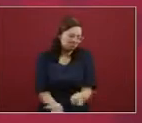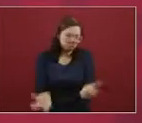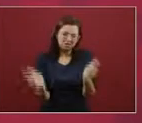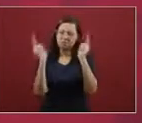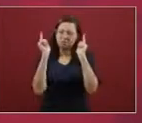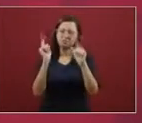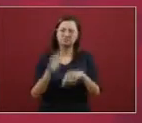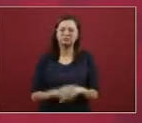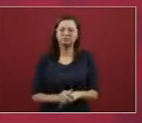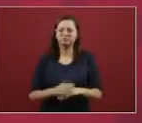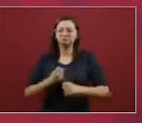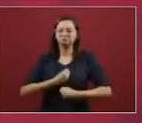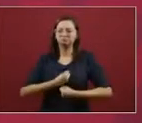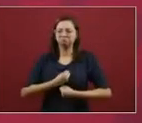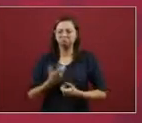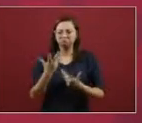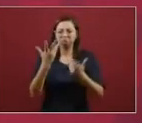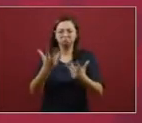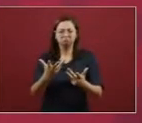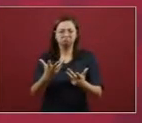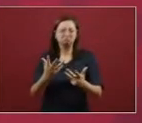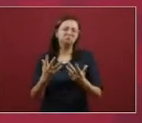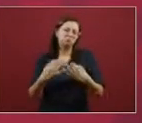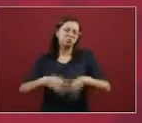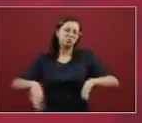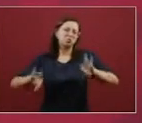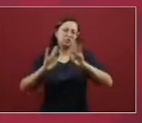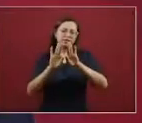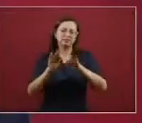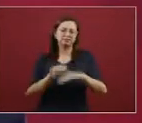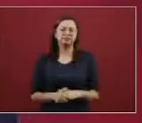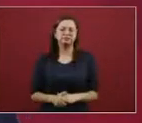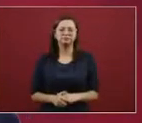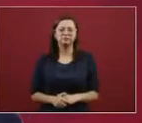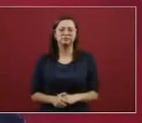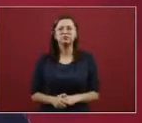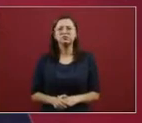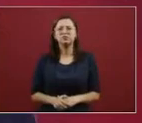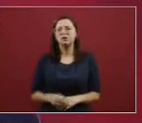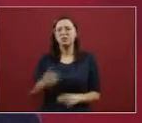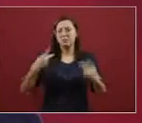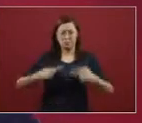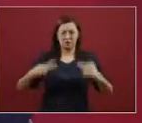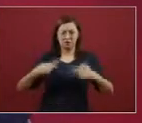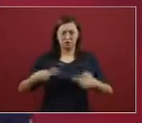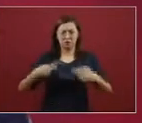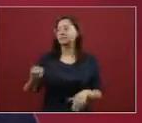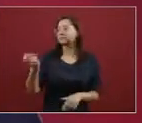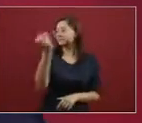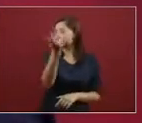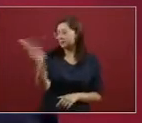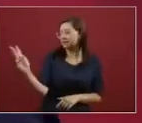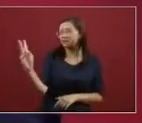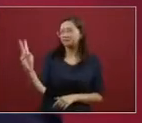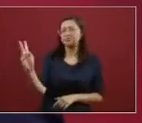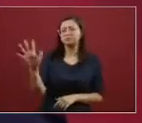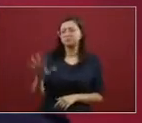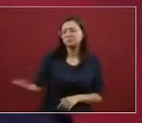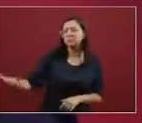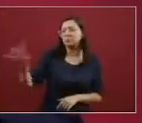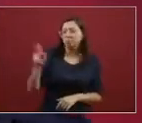yo le tengo mucha confianza a los ciudadanos creo en el pueblo